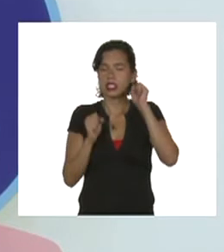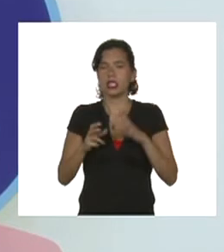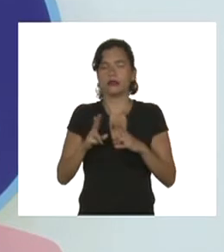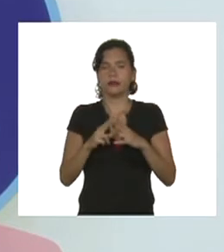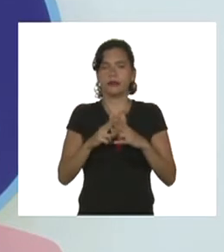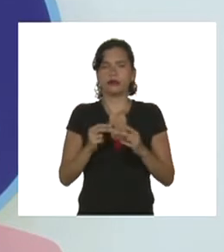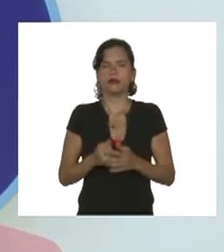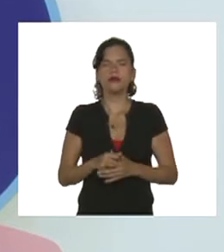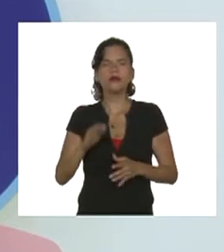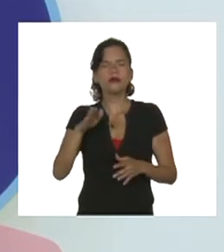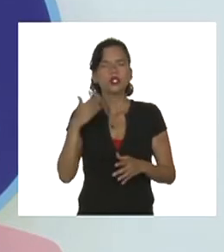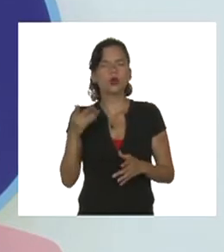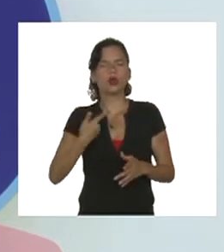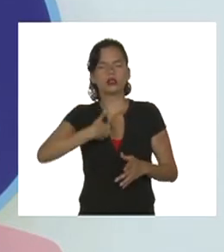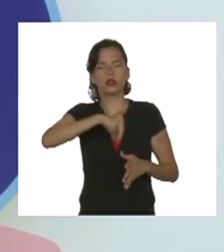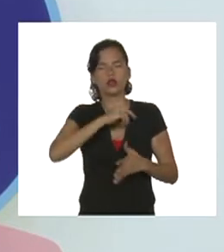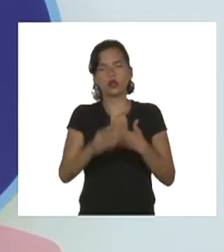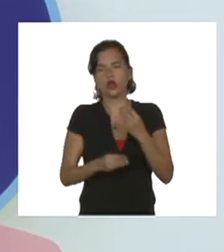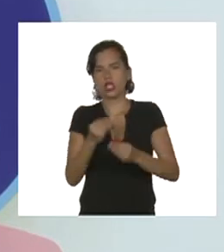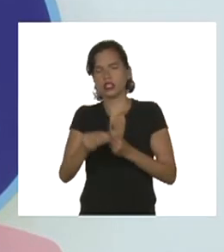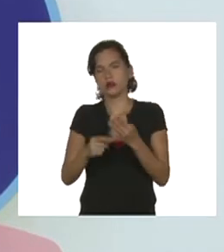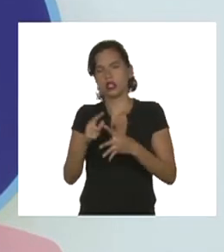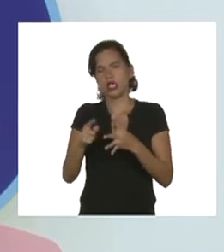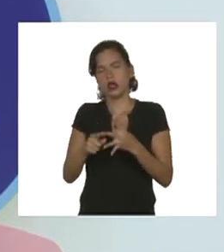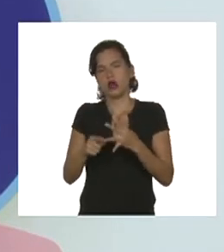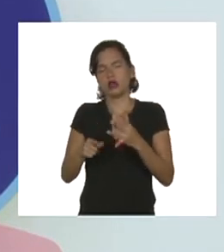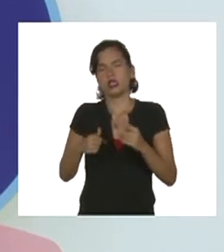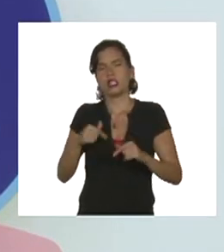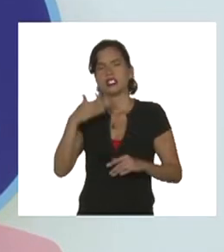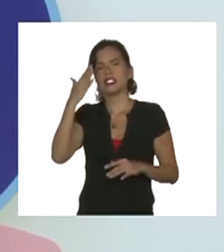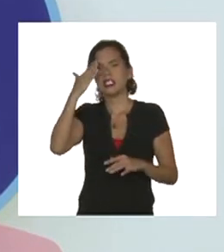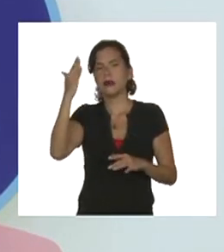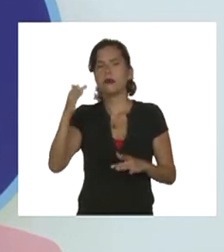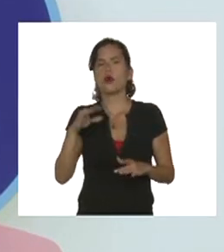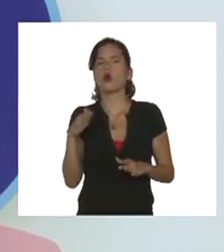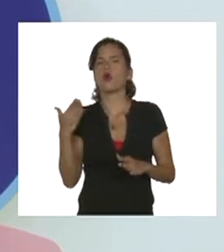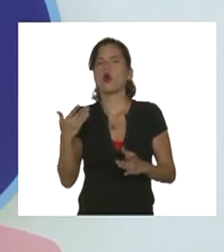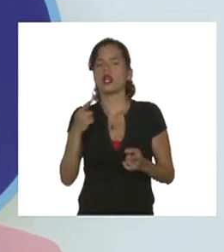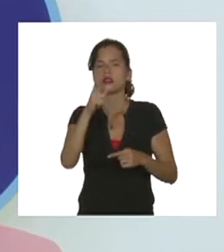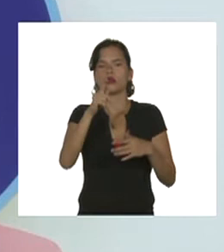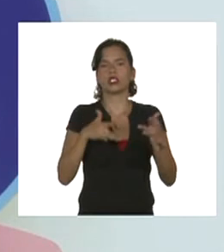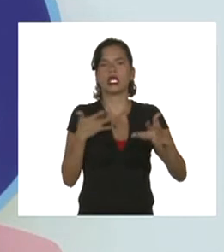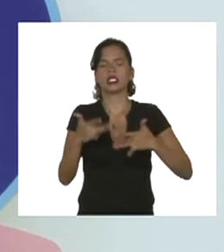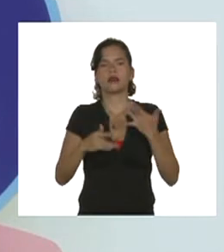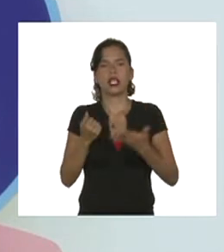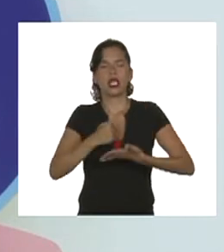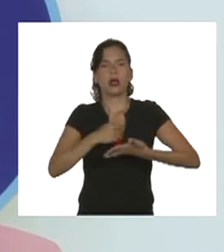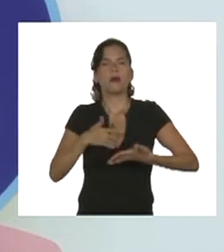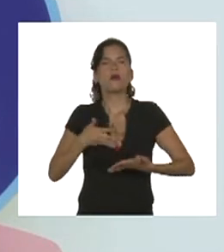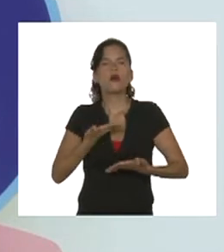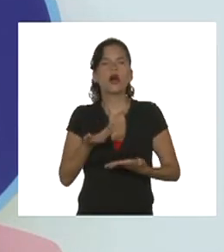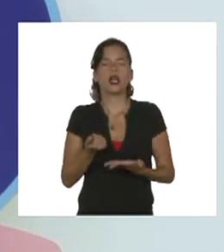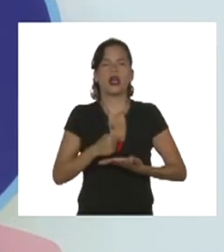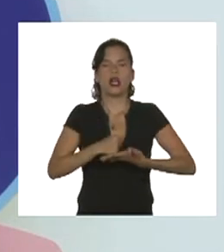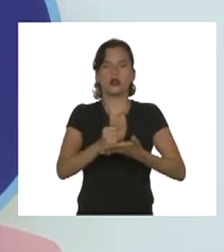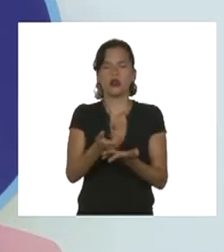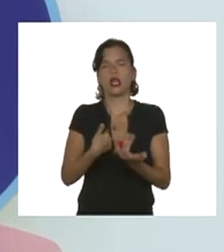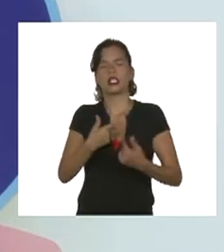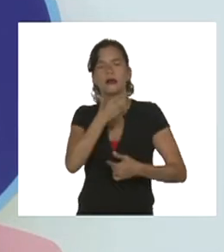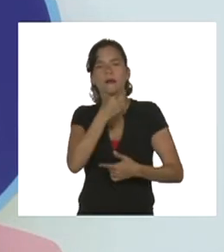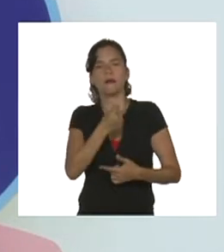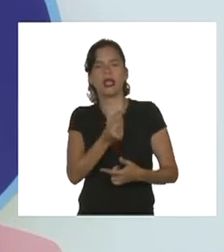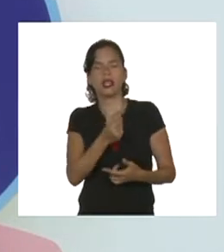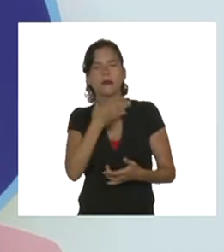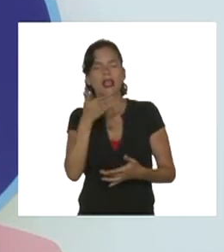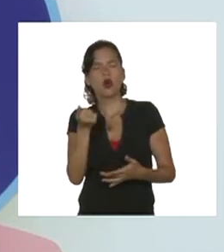reconocer. Cuando nosotros hacemos esto, sabemos cuáles son esas actividades que puedan favorecer de mejor manera a